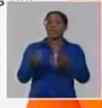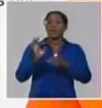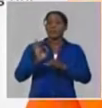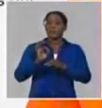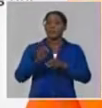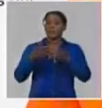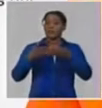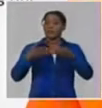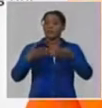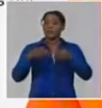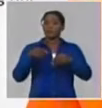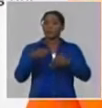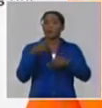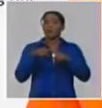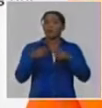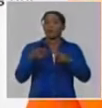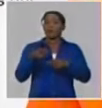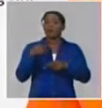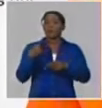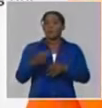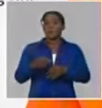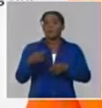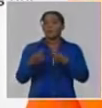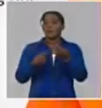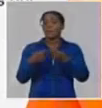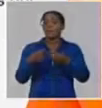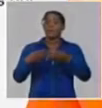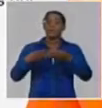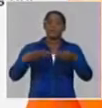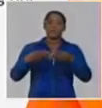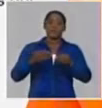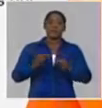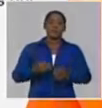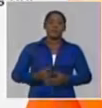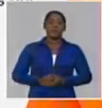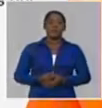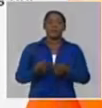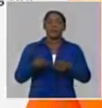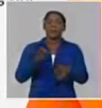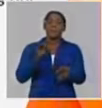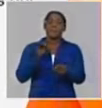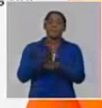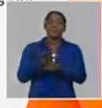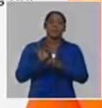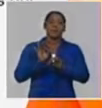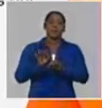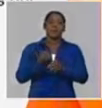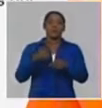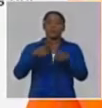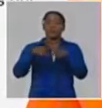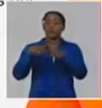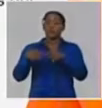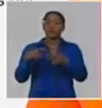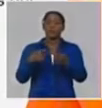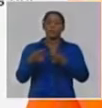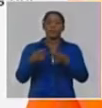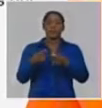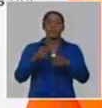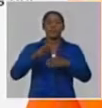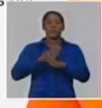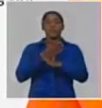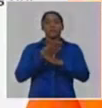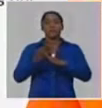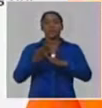operaciones van a ser 100% por POS. Como principio, se comercializarán las mercancías en grandes formatos